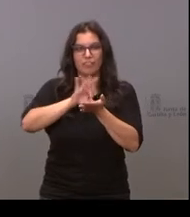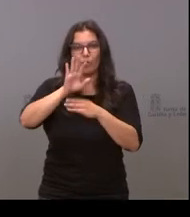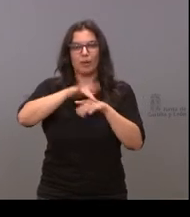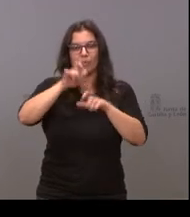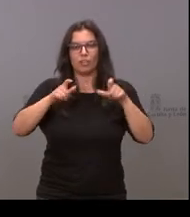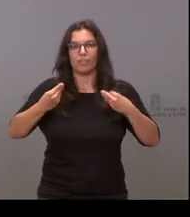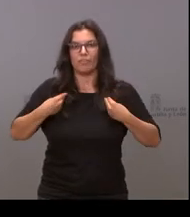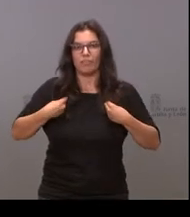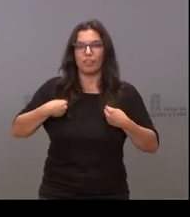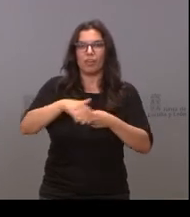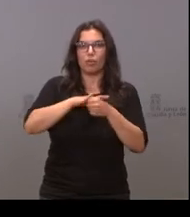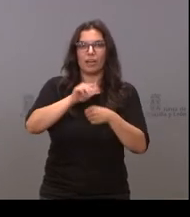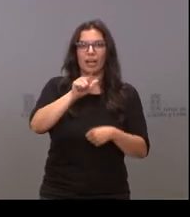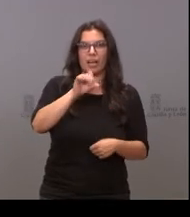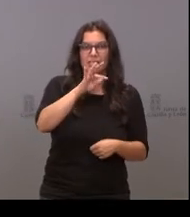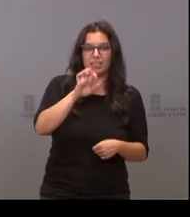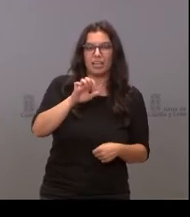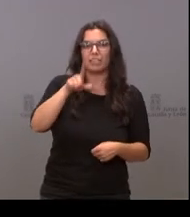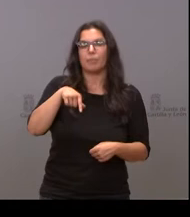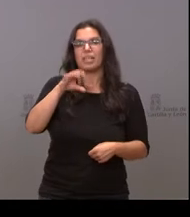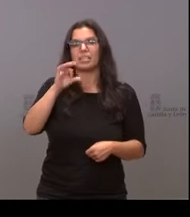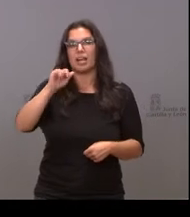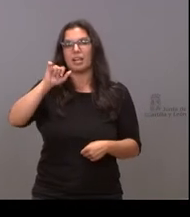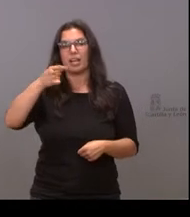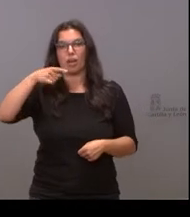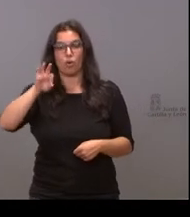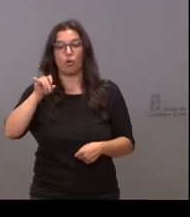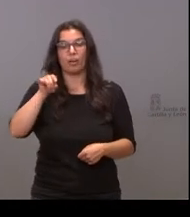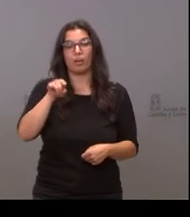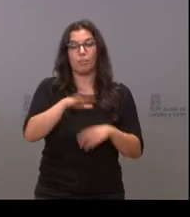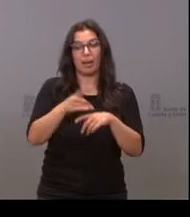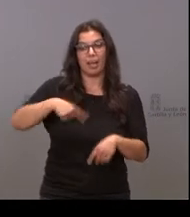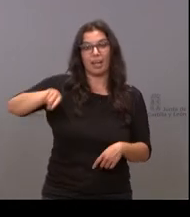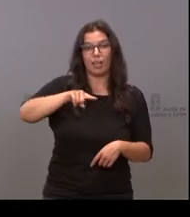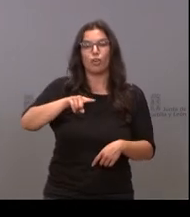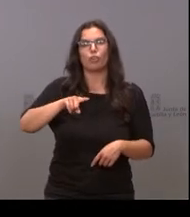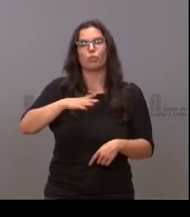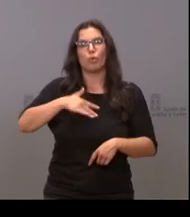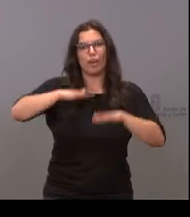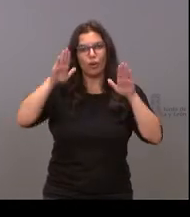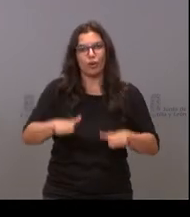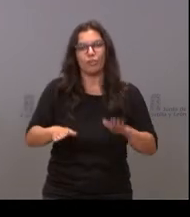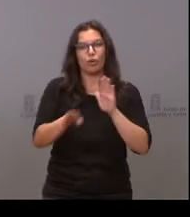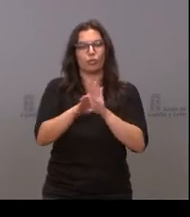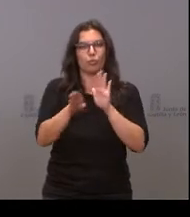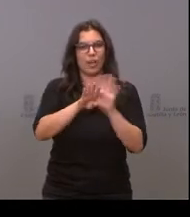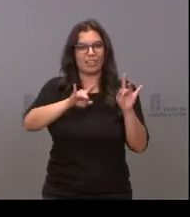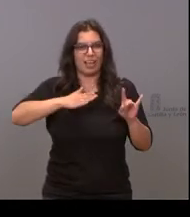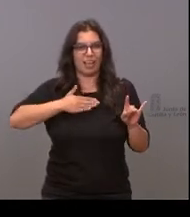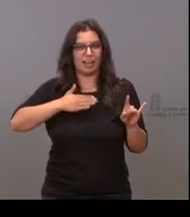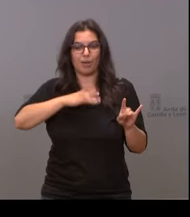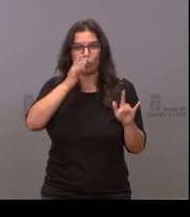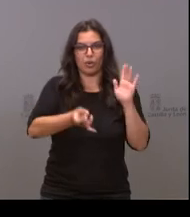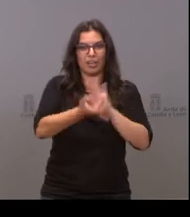isaiah y para que los alistanos y 6-6 puedan decidir permanecer en su tierra porque va a generar empleo y